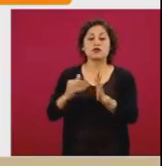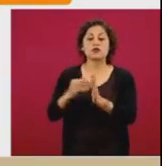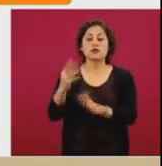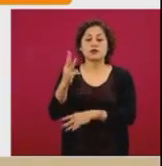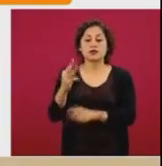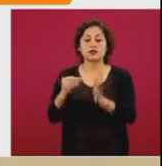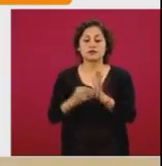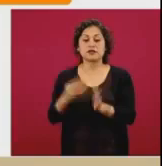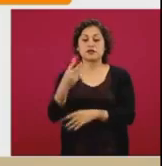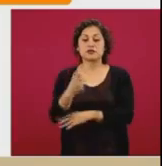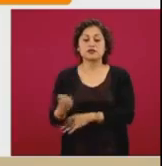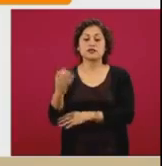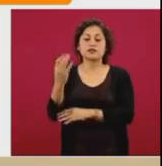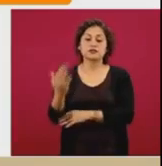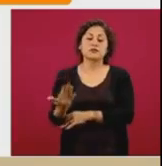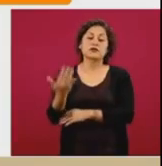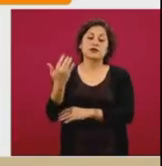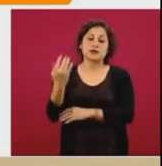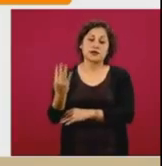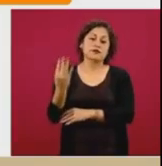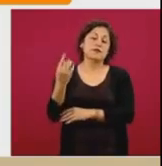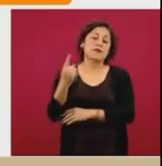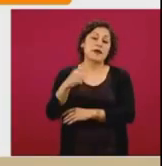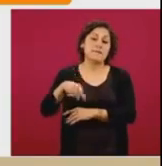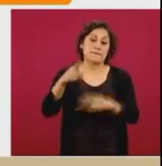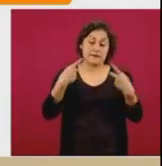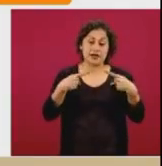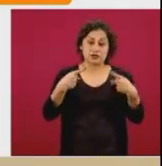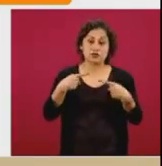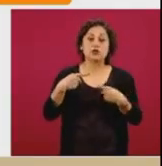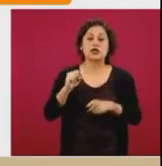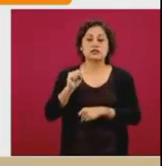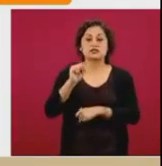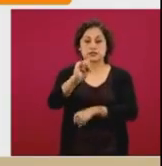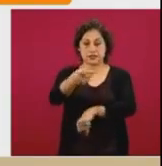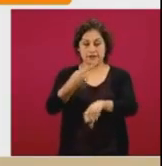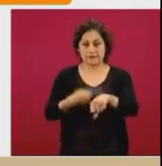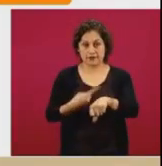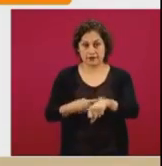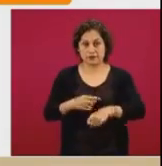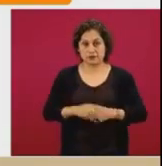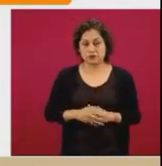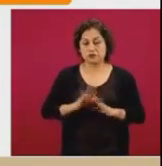1.003.253 personas ahora han obtenido un resultado positivo.